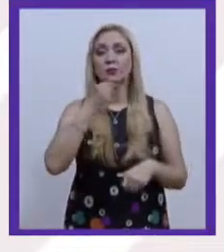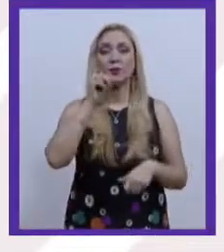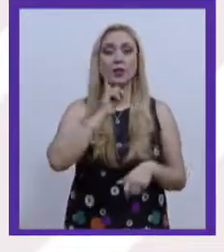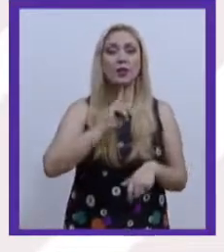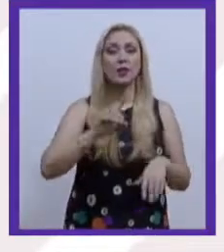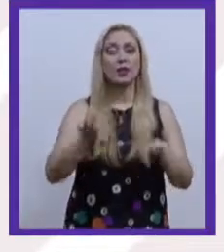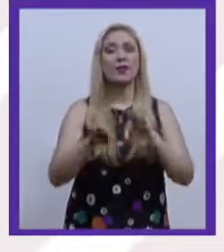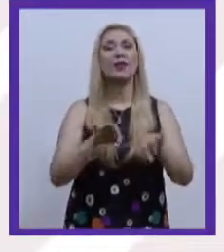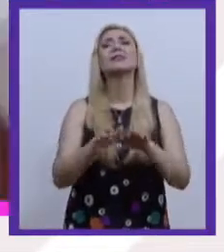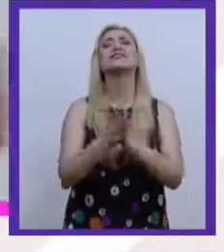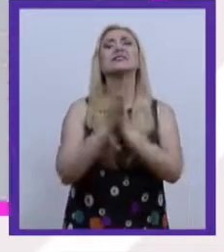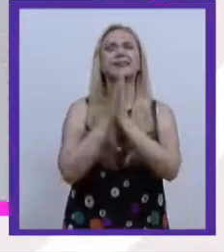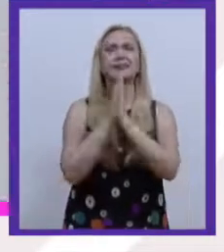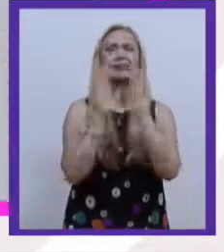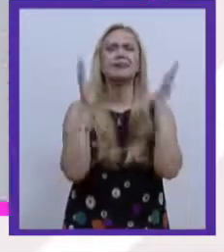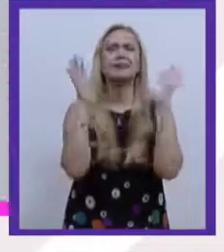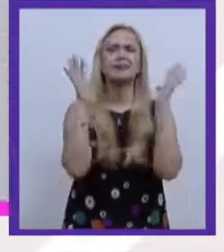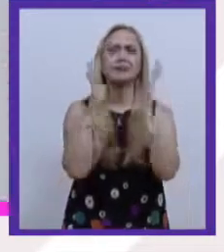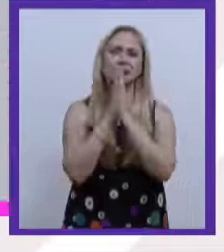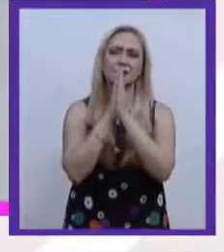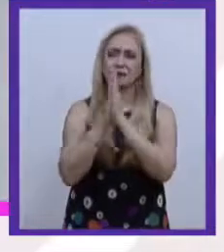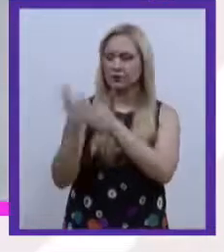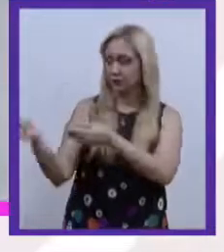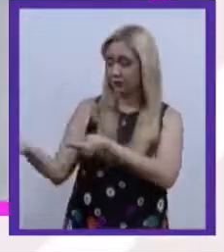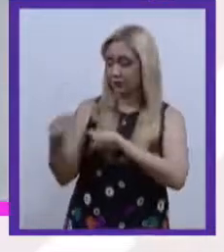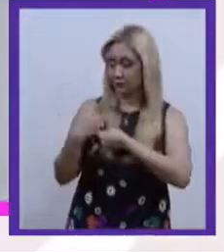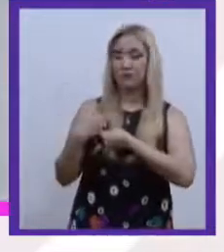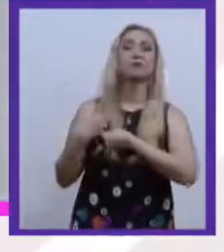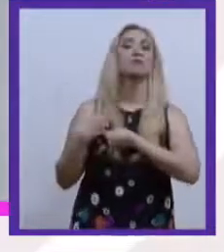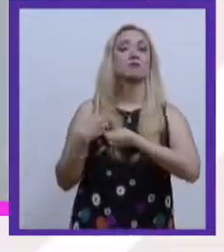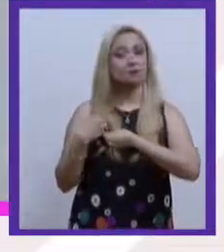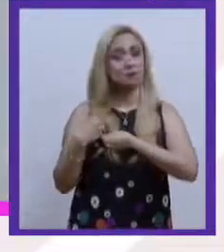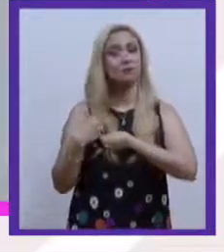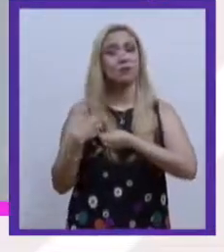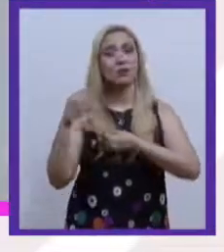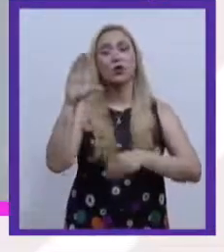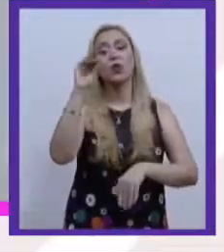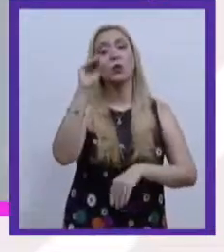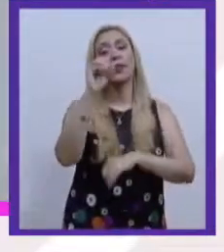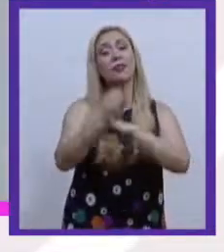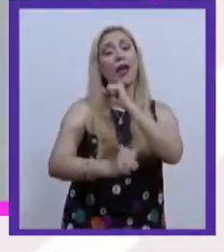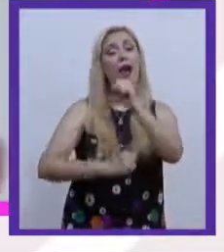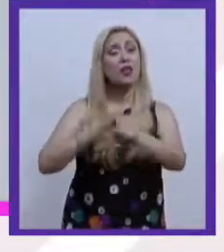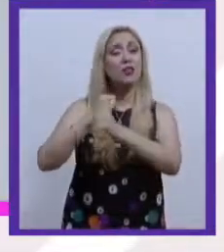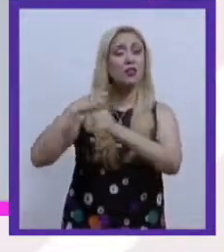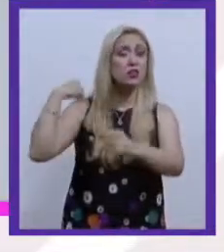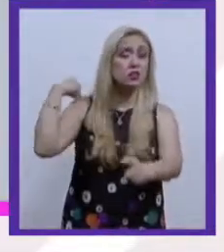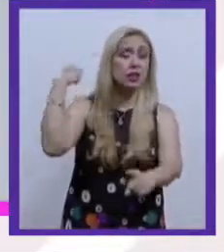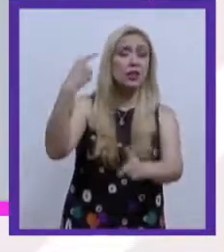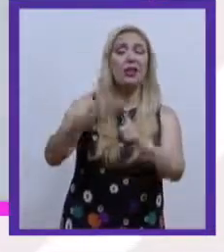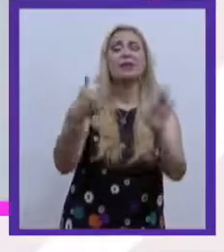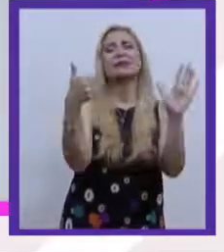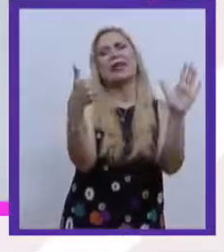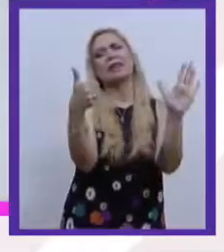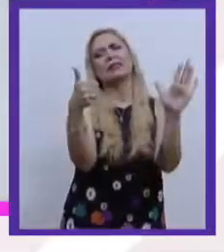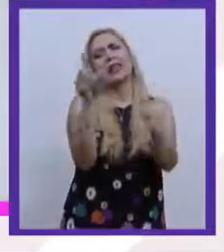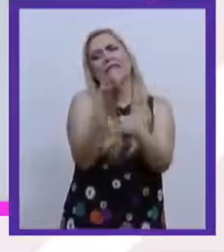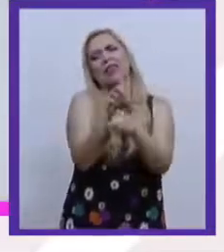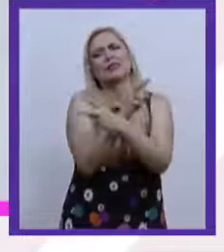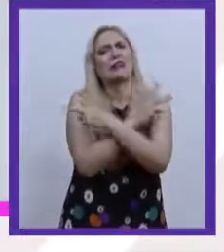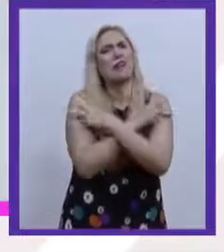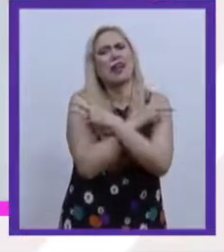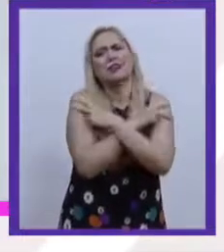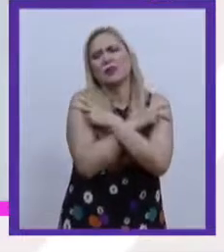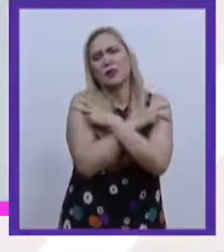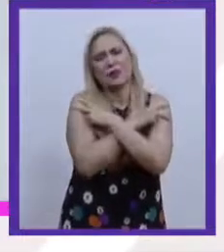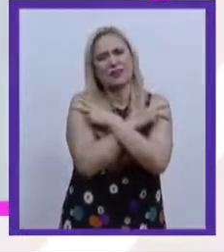han aceptado esto, más bien vino de ellos y de ellas. Sí, tenemos 90 años con 6 días de vacaciones,